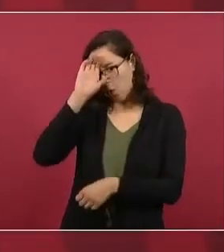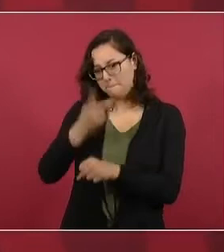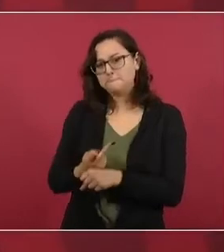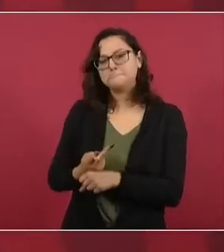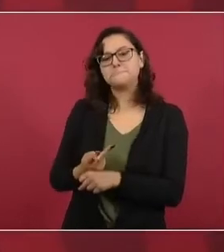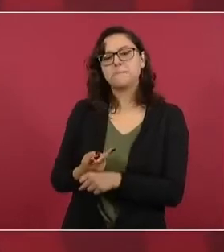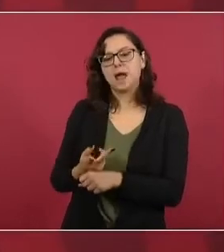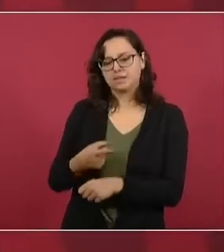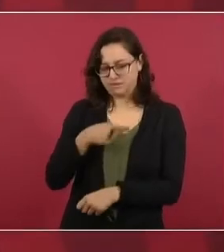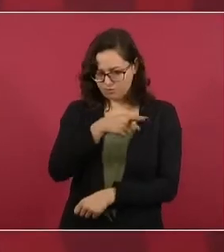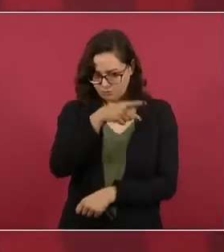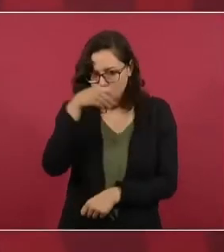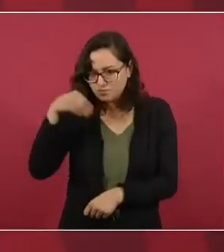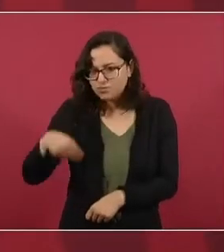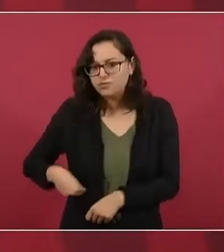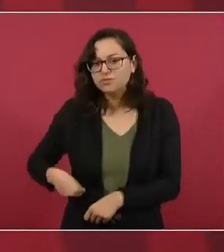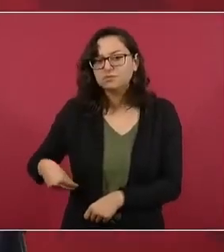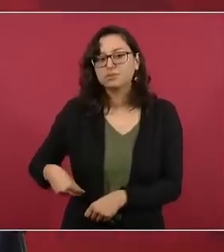racista.